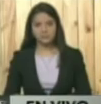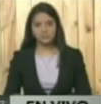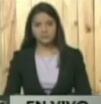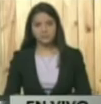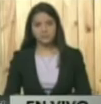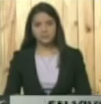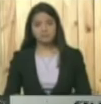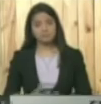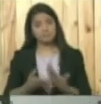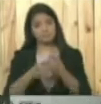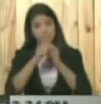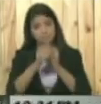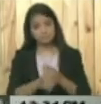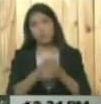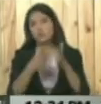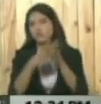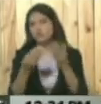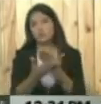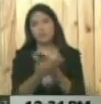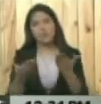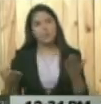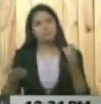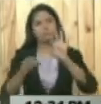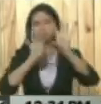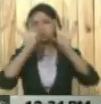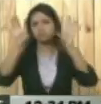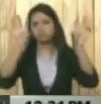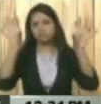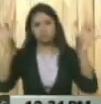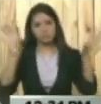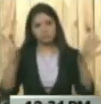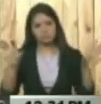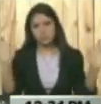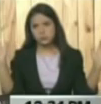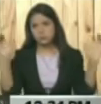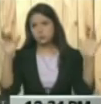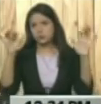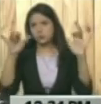y excelentísimos señores y señoras de las distintas delegaciones.